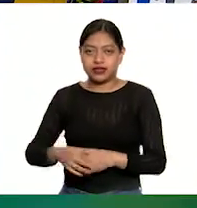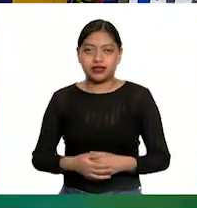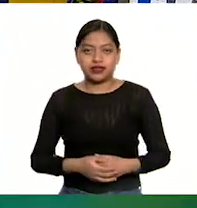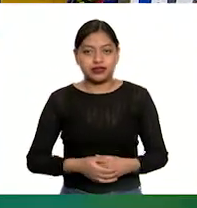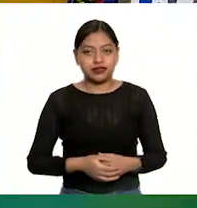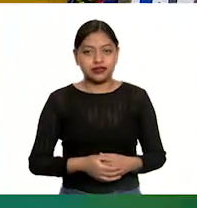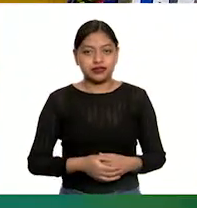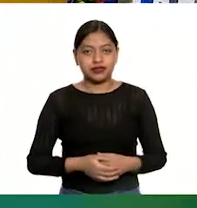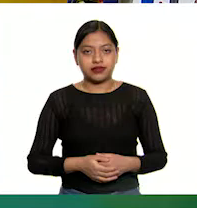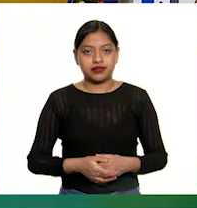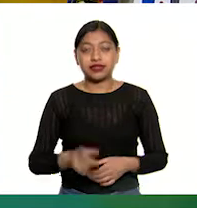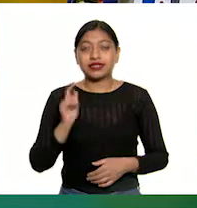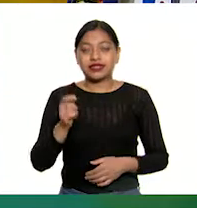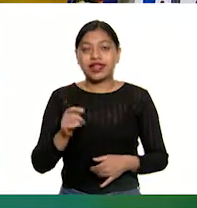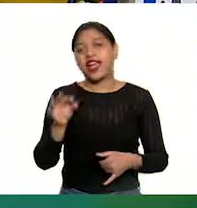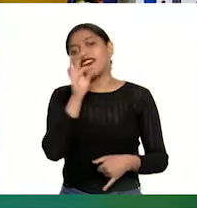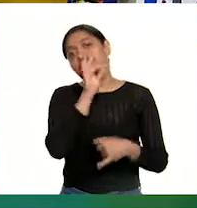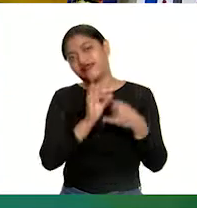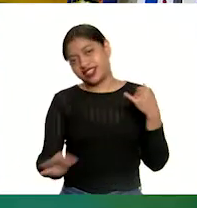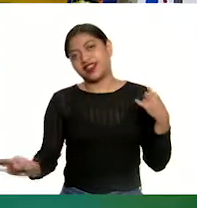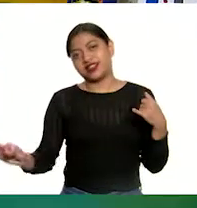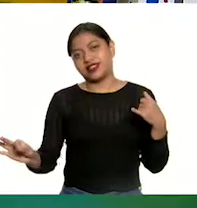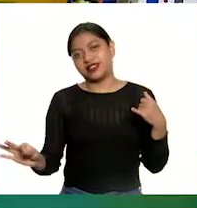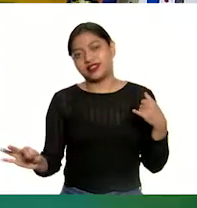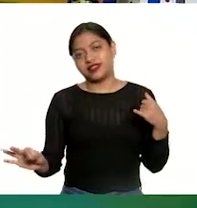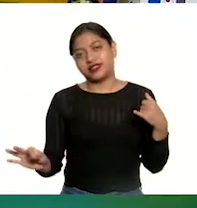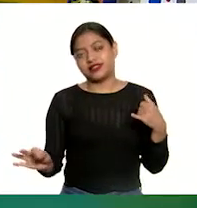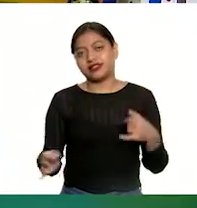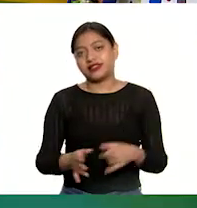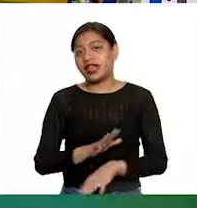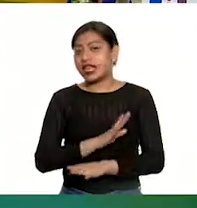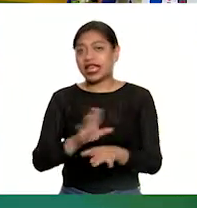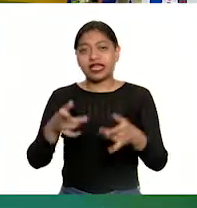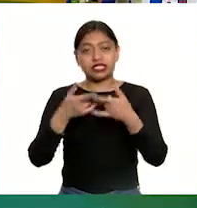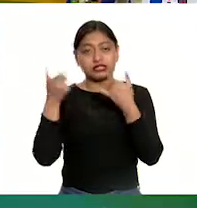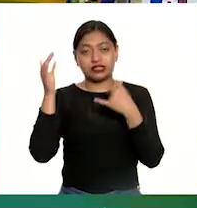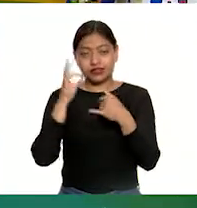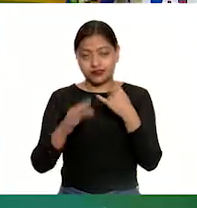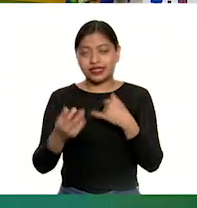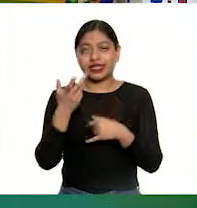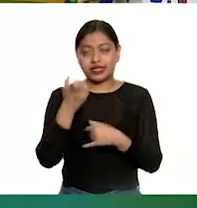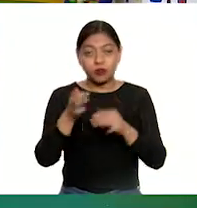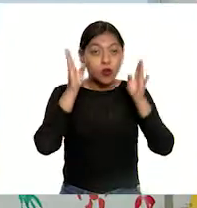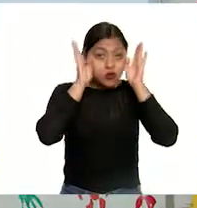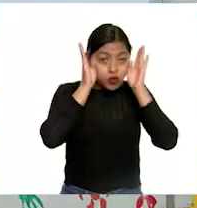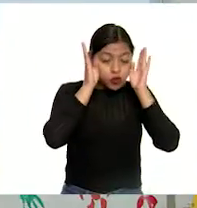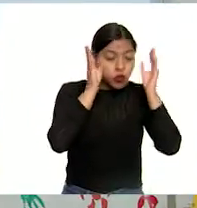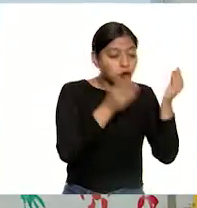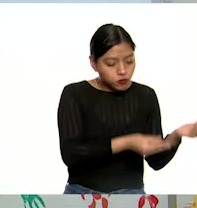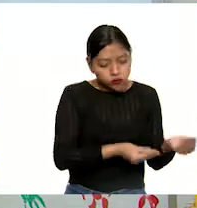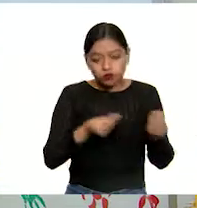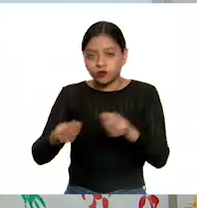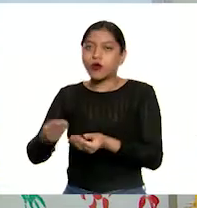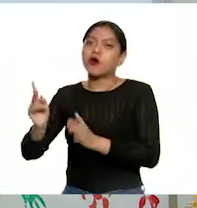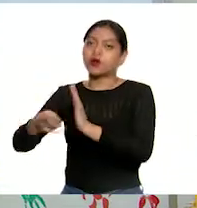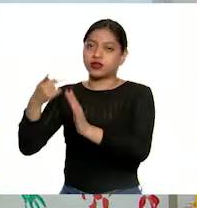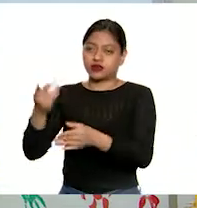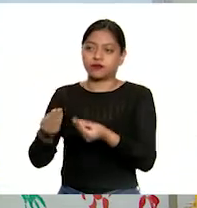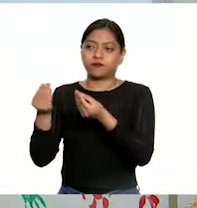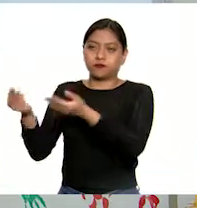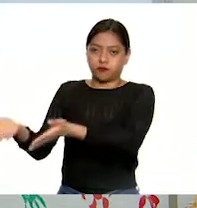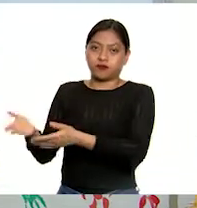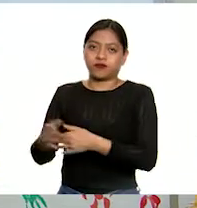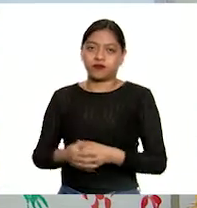Me parece que esa es parte del final. Ah, sí, pues ahí terminaba, ¿verdad? Cuando finalmente le regresaron a